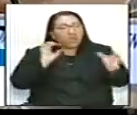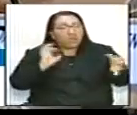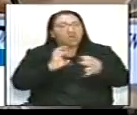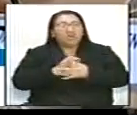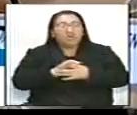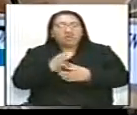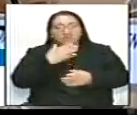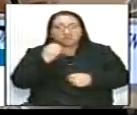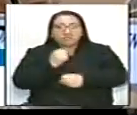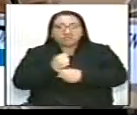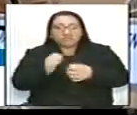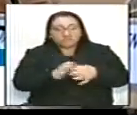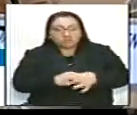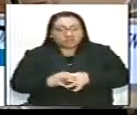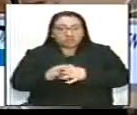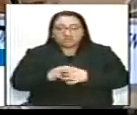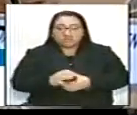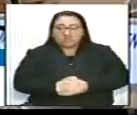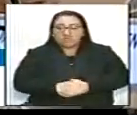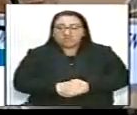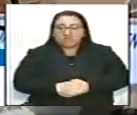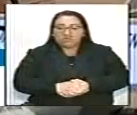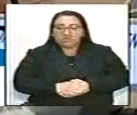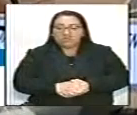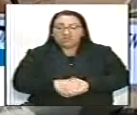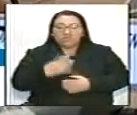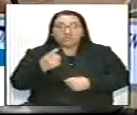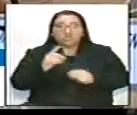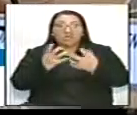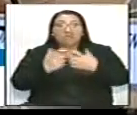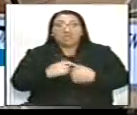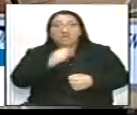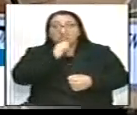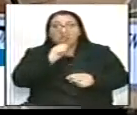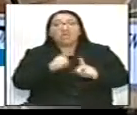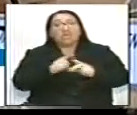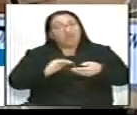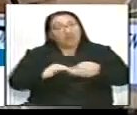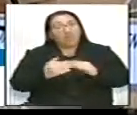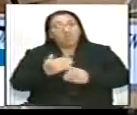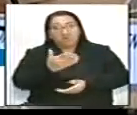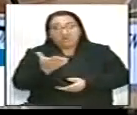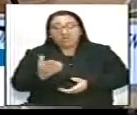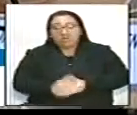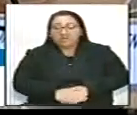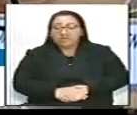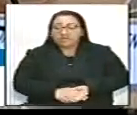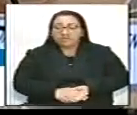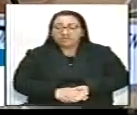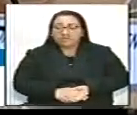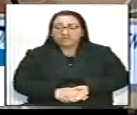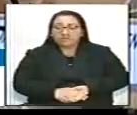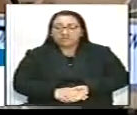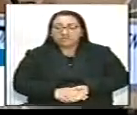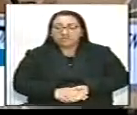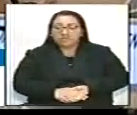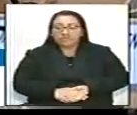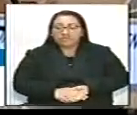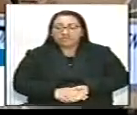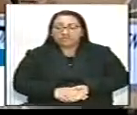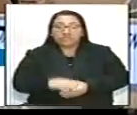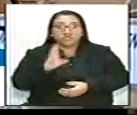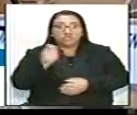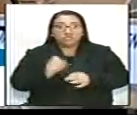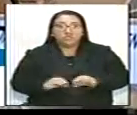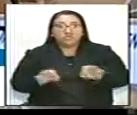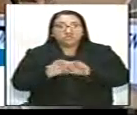que de esa manera, pues, los beneficiarios no solamente sean las empresas privadas, sino también la comunidad, como lo ha dicho el colega Ávila, ¿no? Yo creo que es muy importante